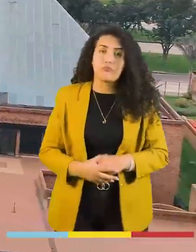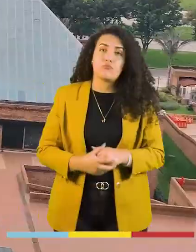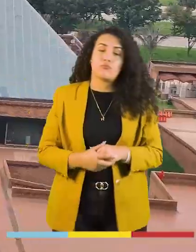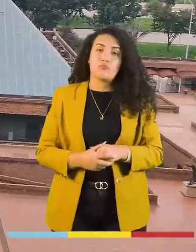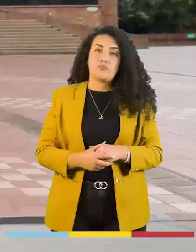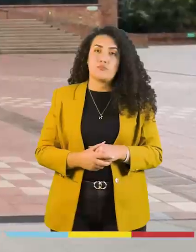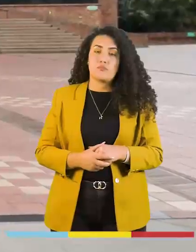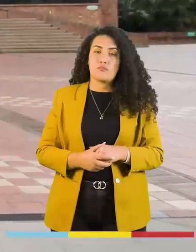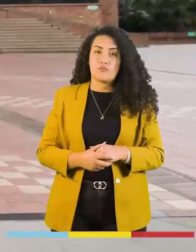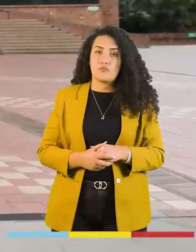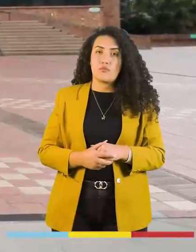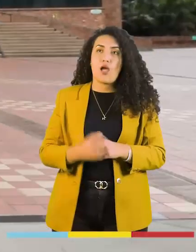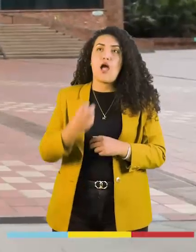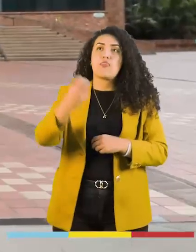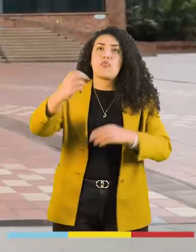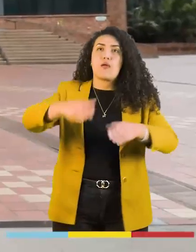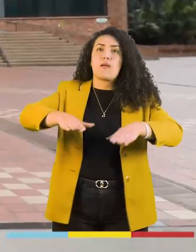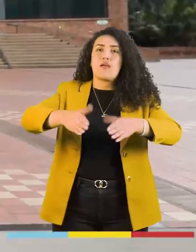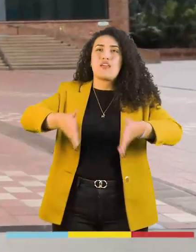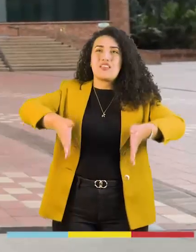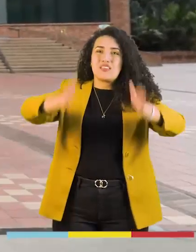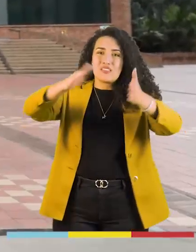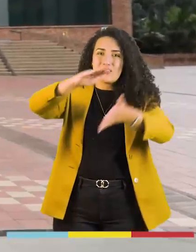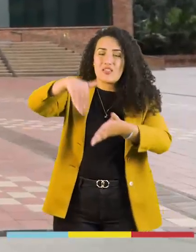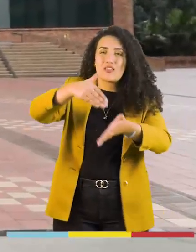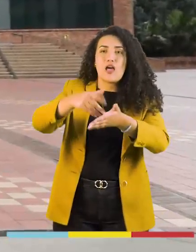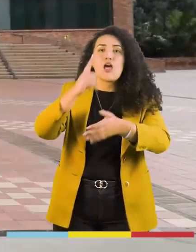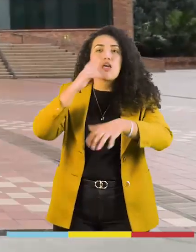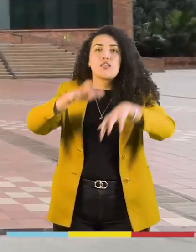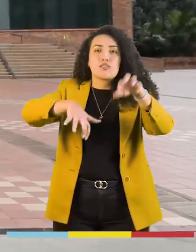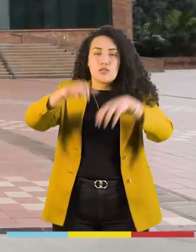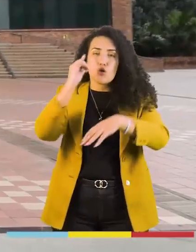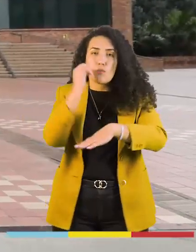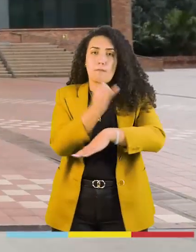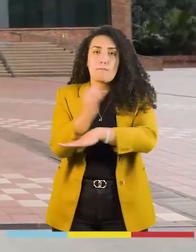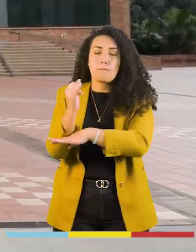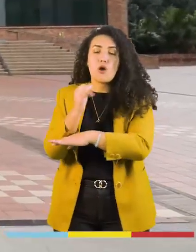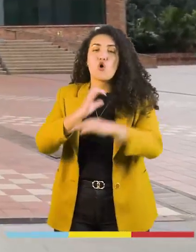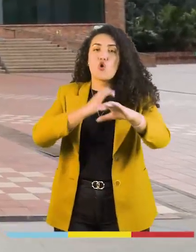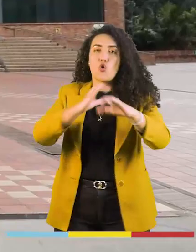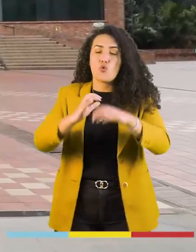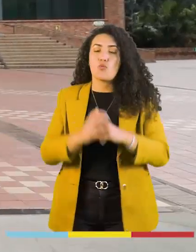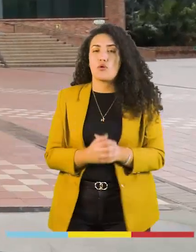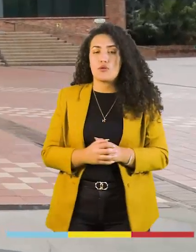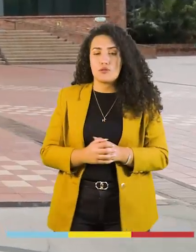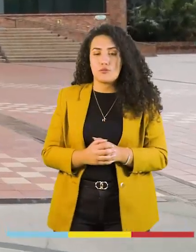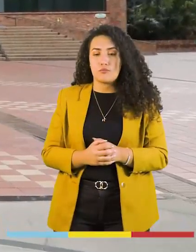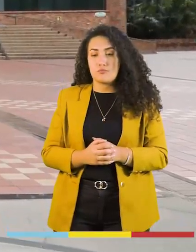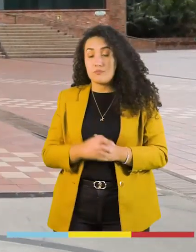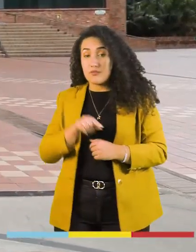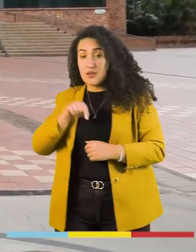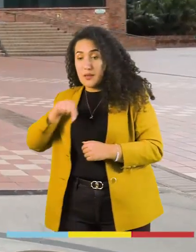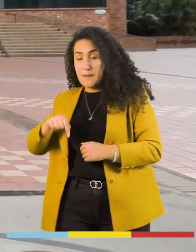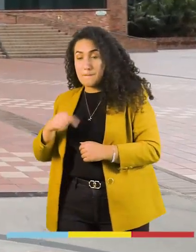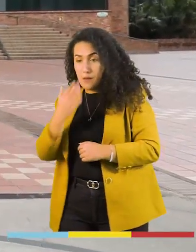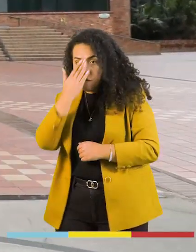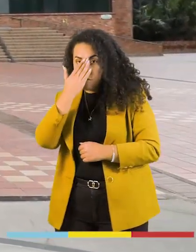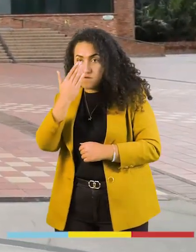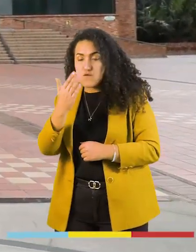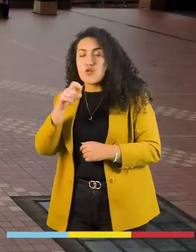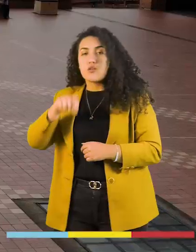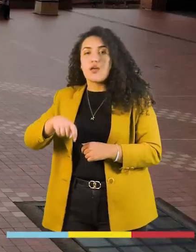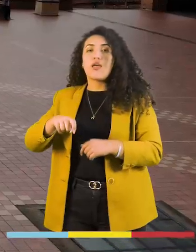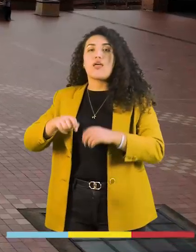sus diligencias. En el costado de atrás está la Torre Central, donde ubicamos el despacho y secretarías como la de Prensa y Comunicaciones. Y en mi parte de frente está